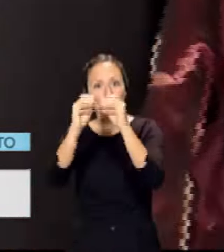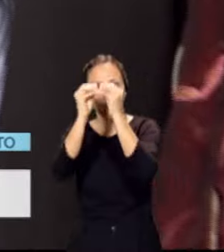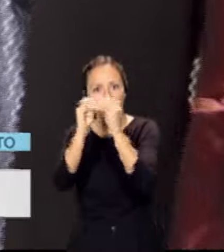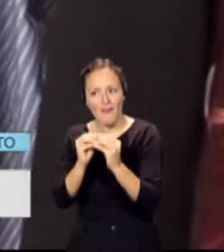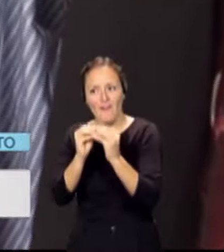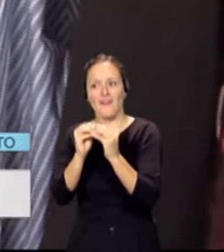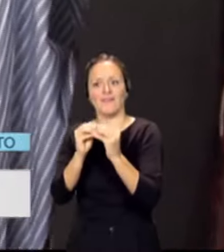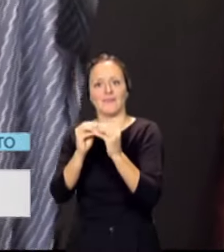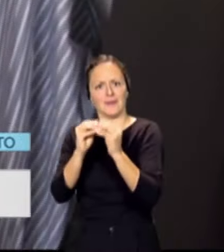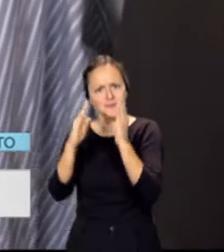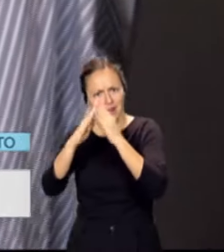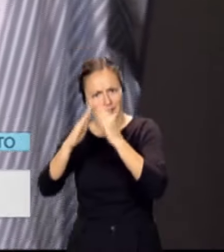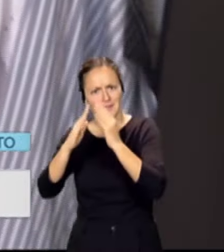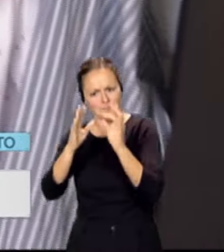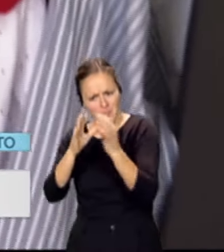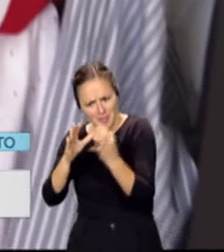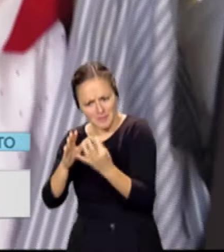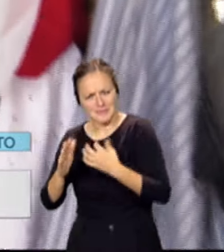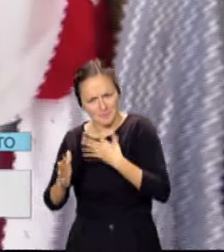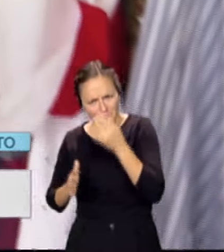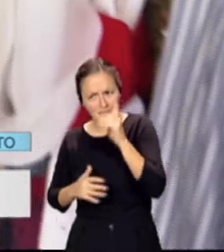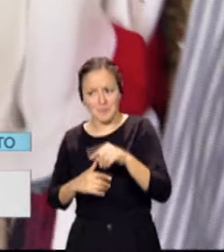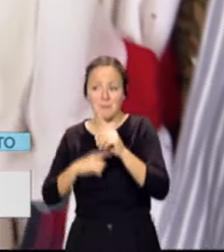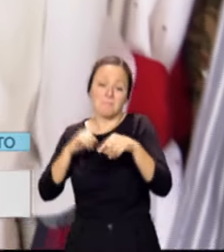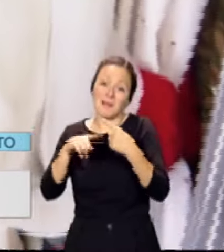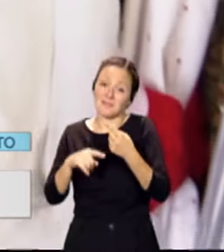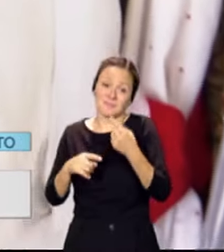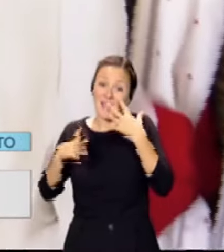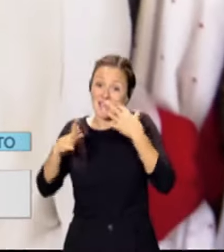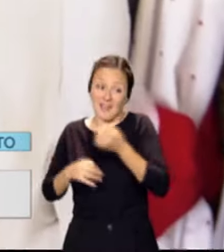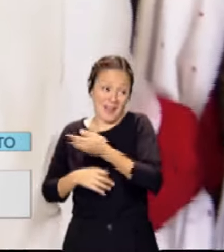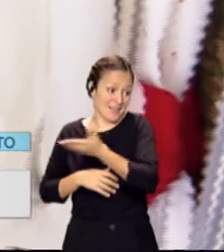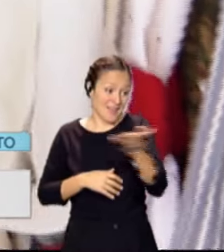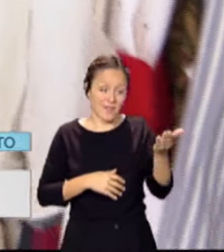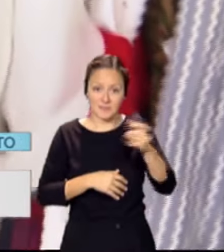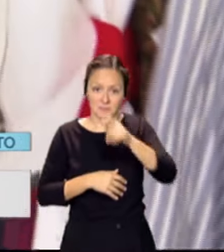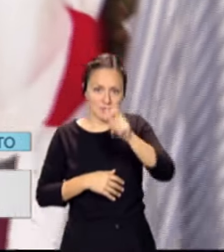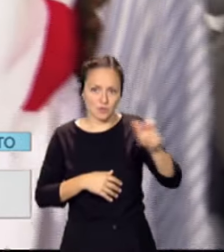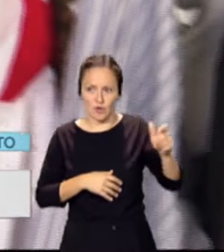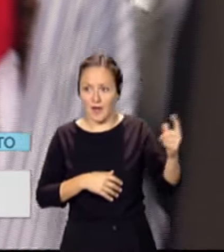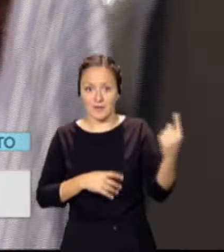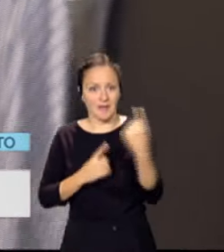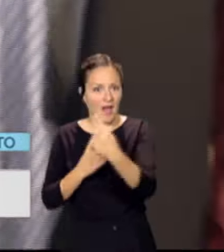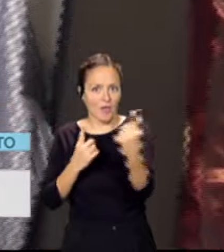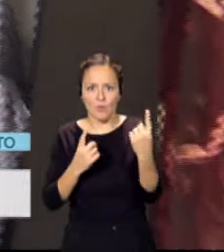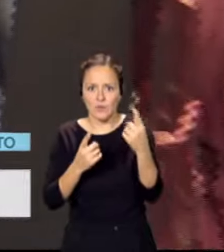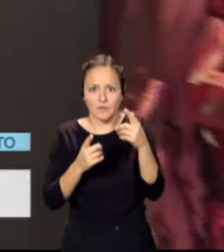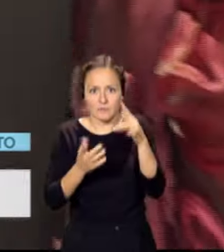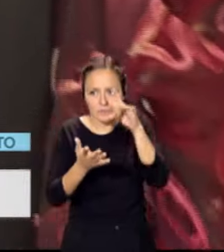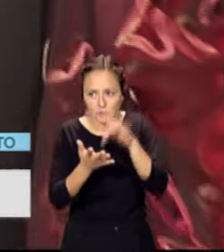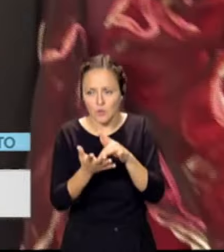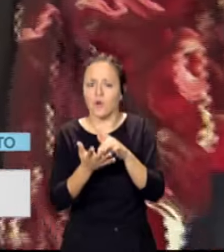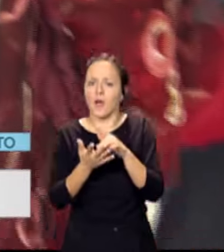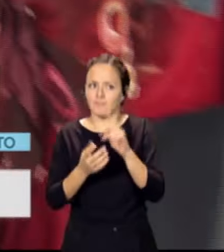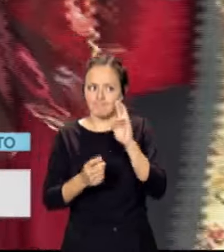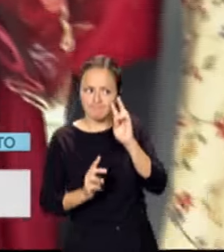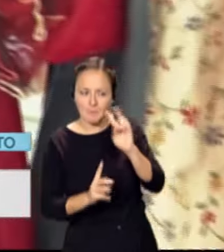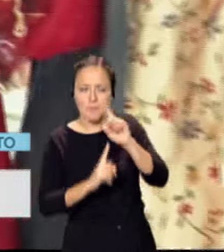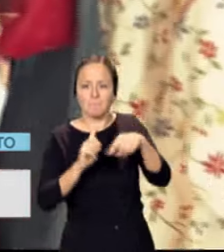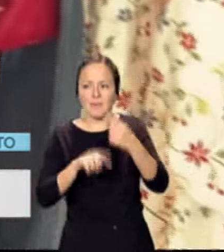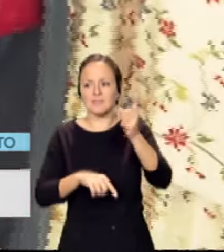casa y tener en cuenta pues sobre todo eso las las realidades a las que las personas se ven enfrentadas y aportar un granito de arena